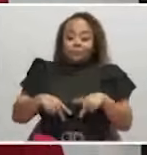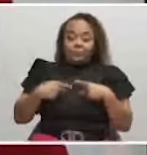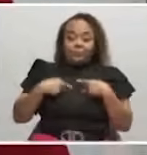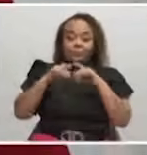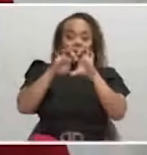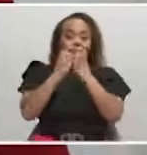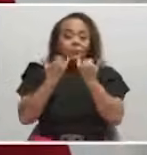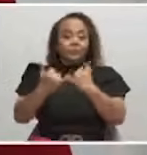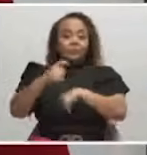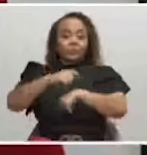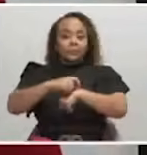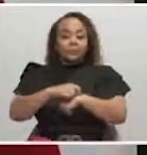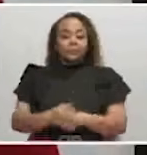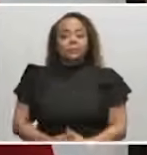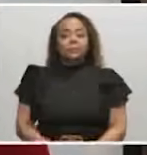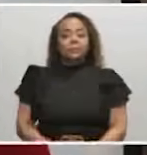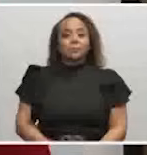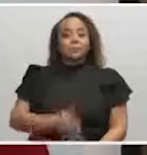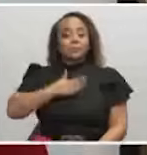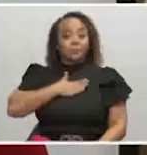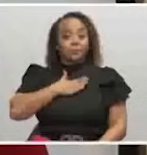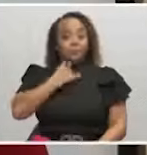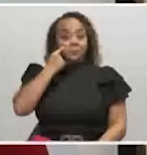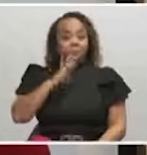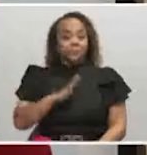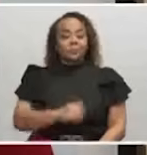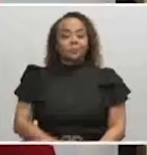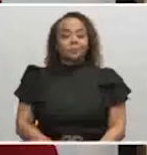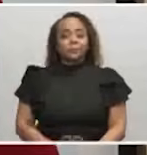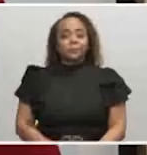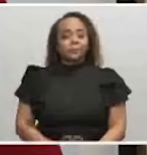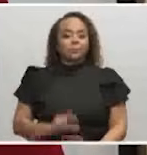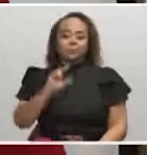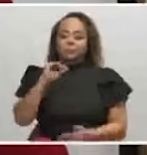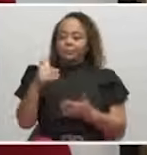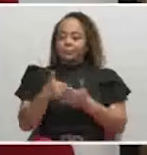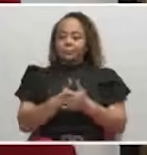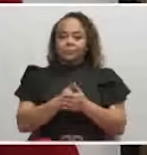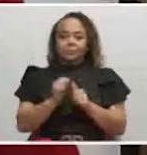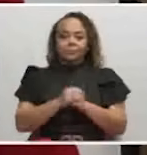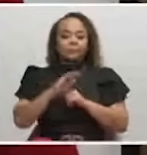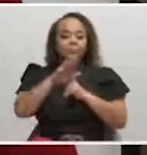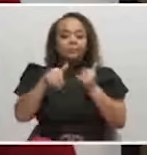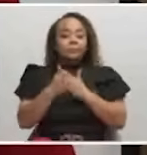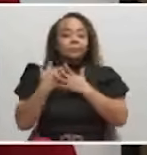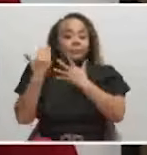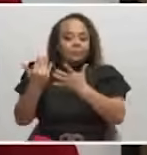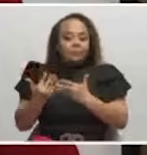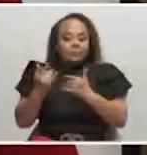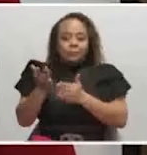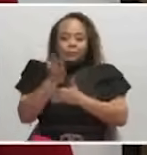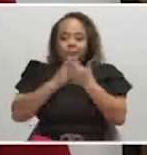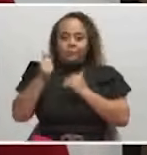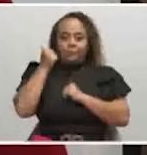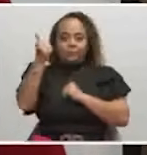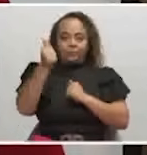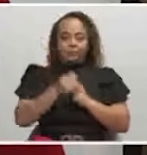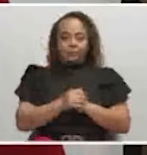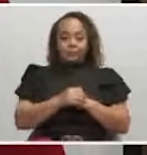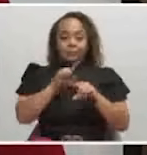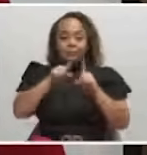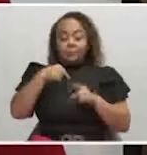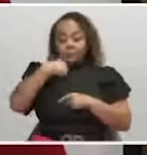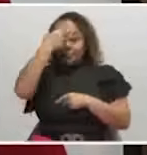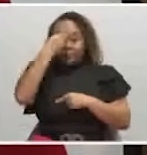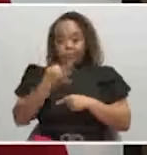Me parece que no es nuevo, todos esperamos algo de la liga, pero creo